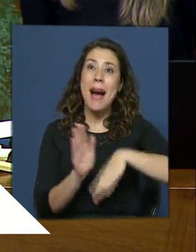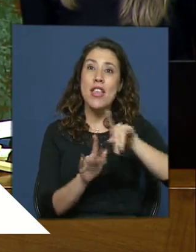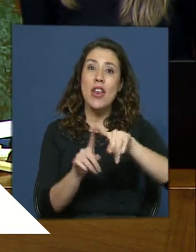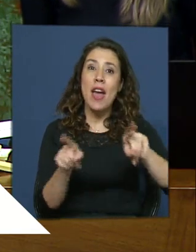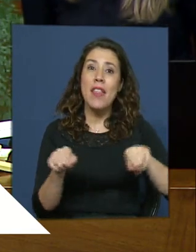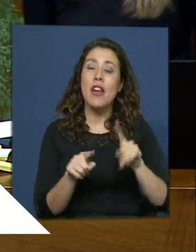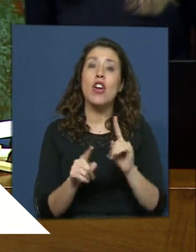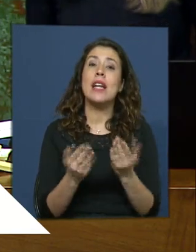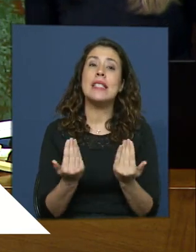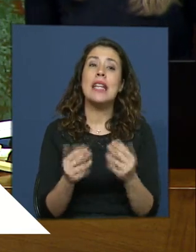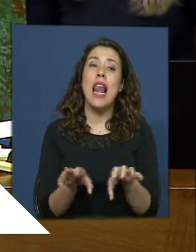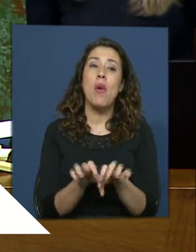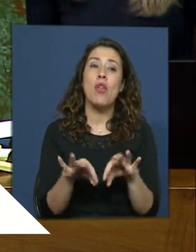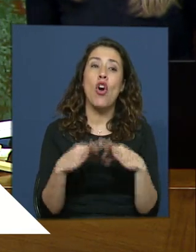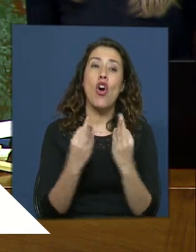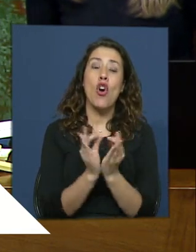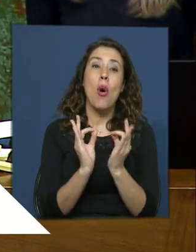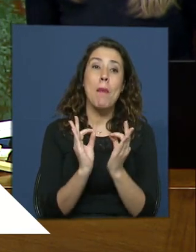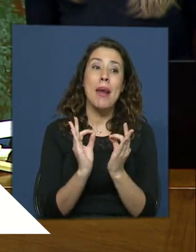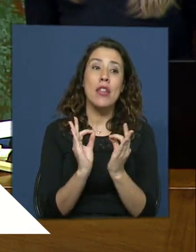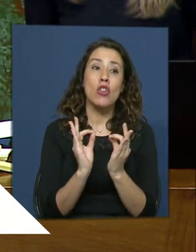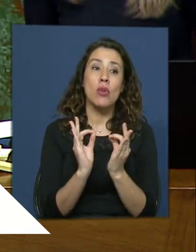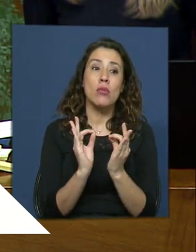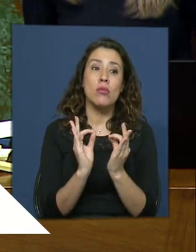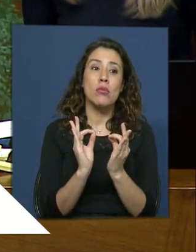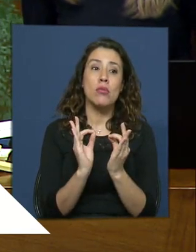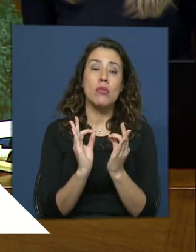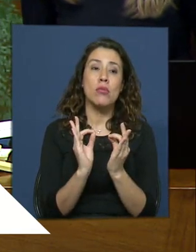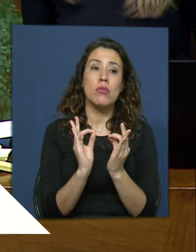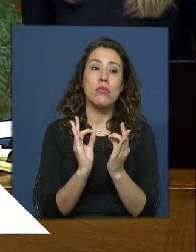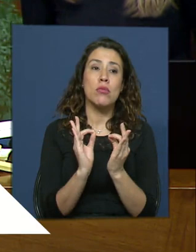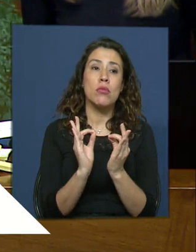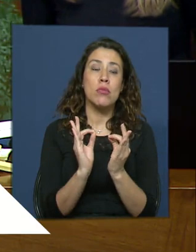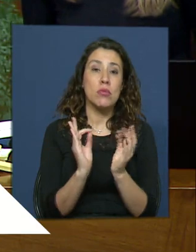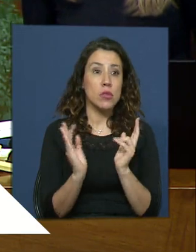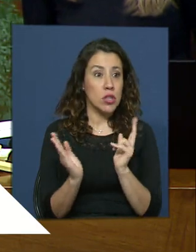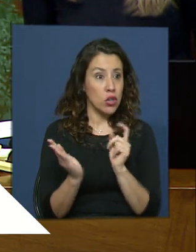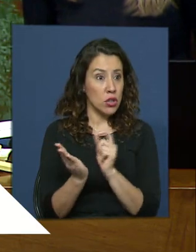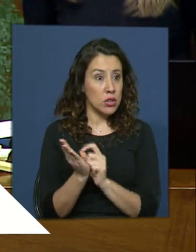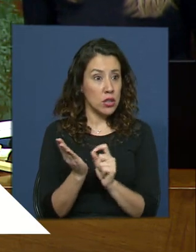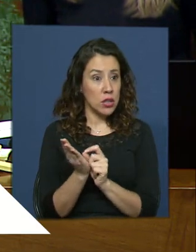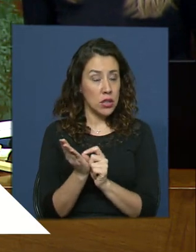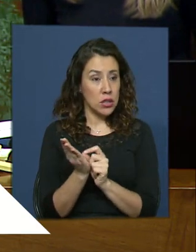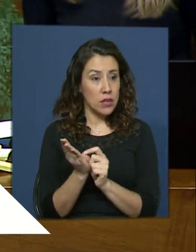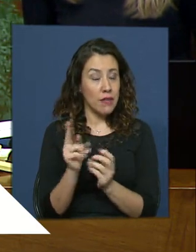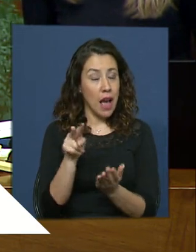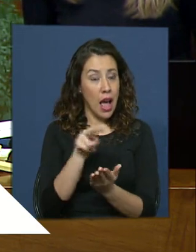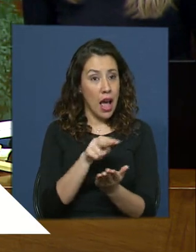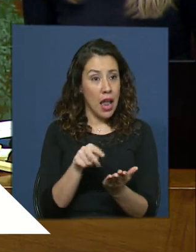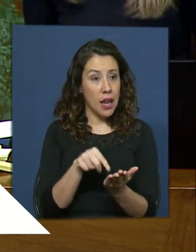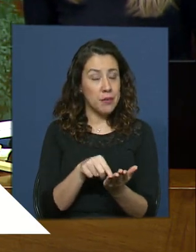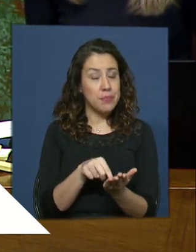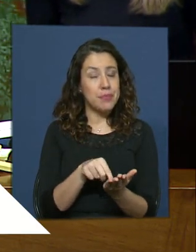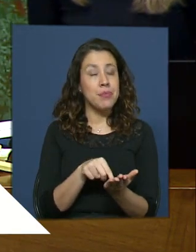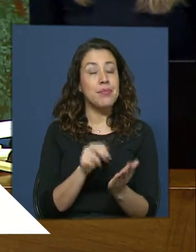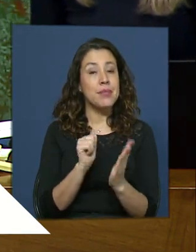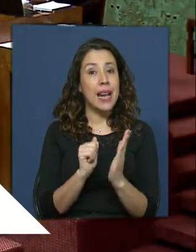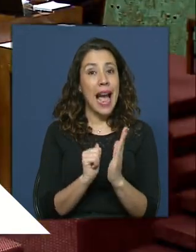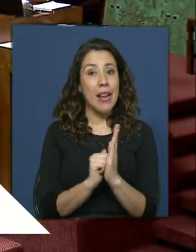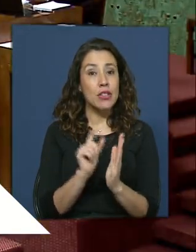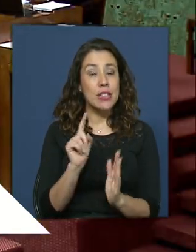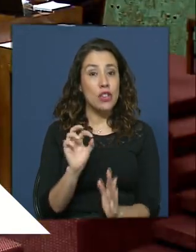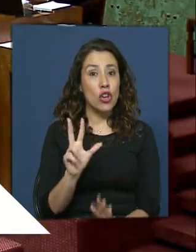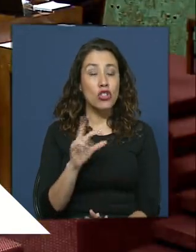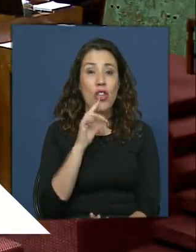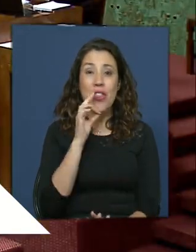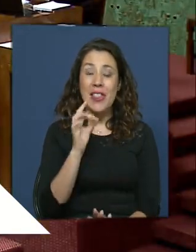la unanimidad. Eso lo dice el reglamento. Para la tabla. Señor secretario, denle lectura, por favor, al reglamento. Señor diputado, el artículo 108